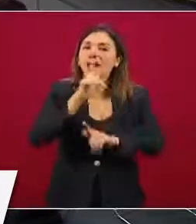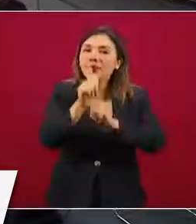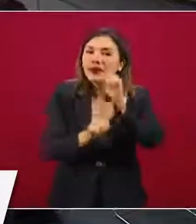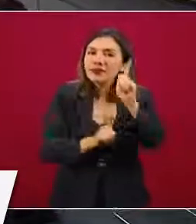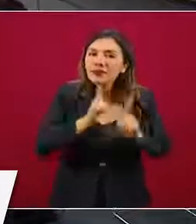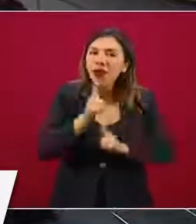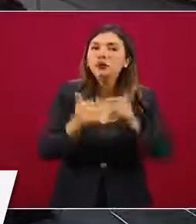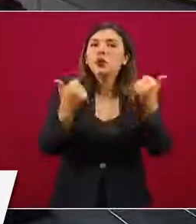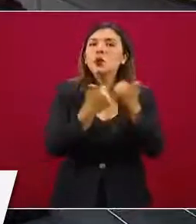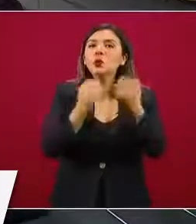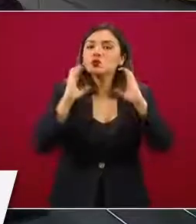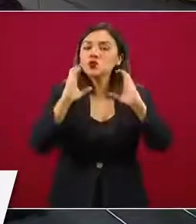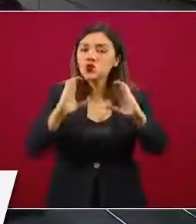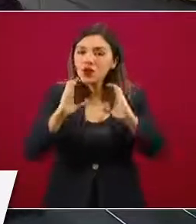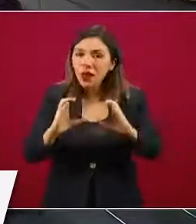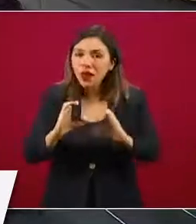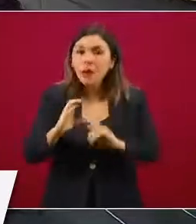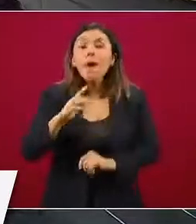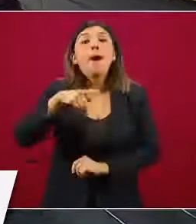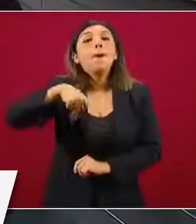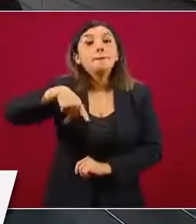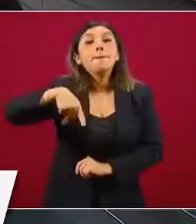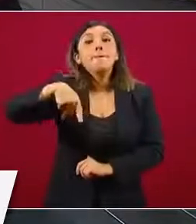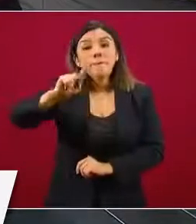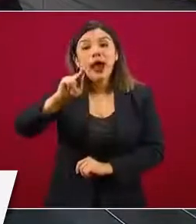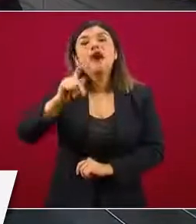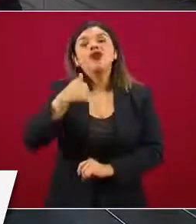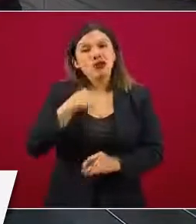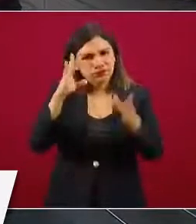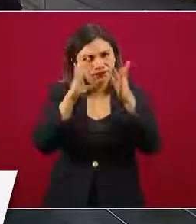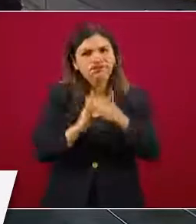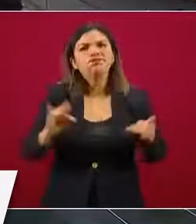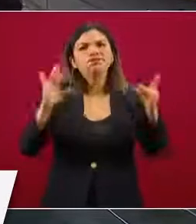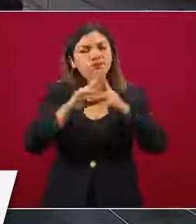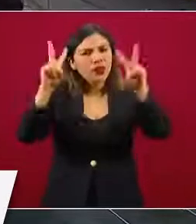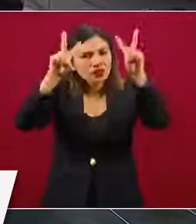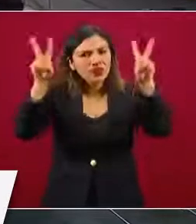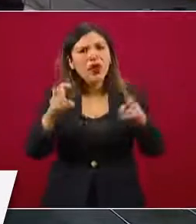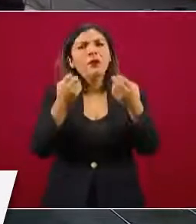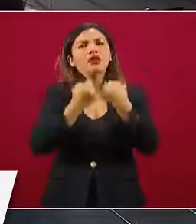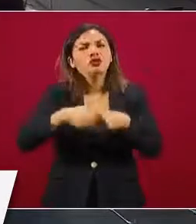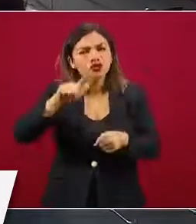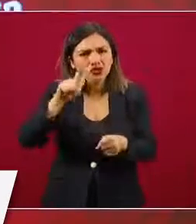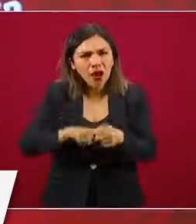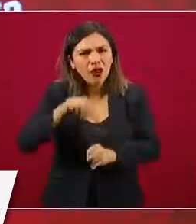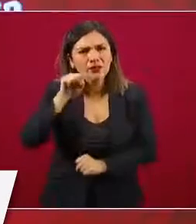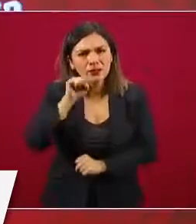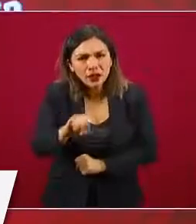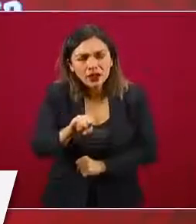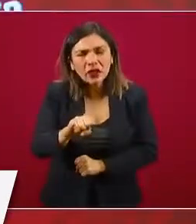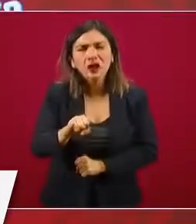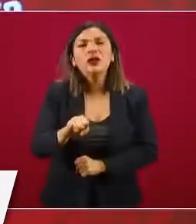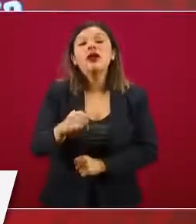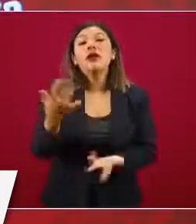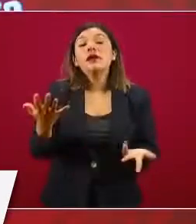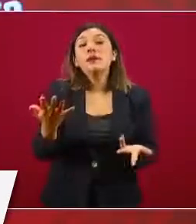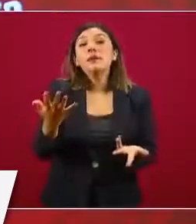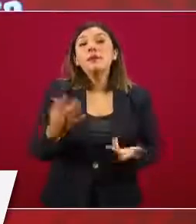despacio, pero sí hablar de los temas sociales y